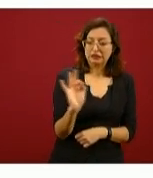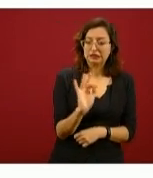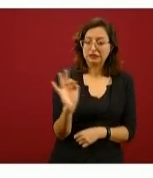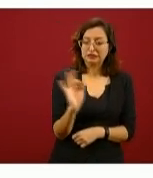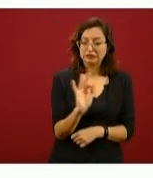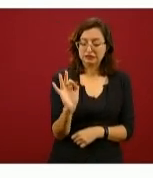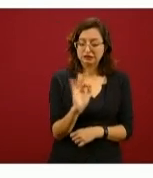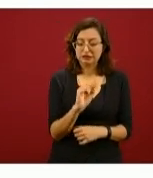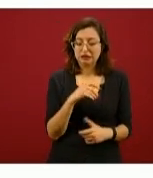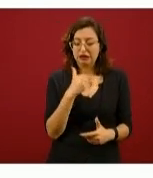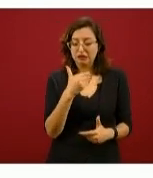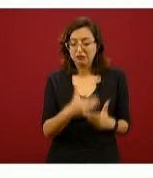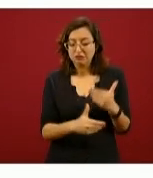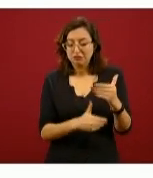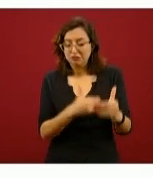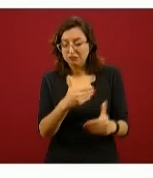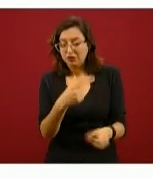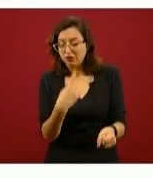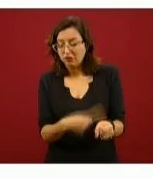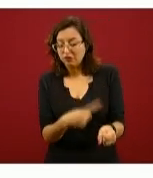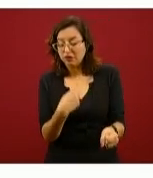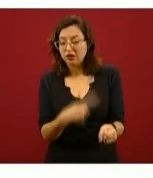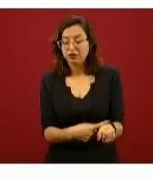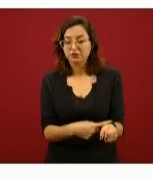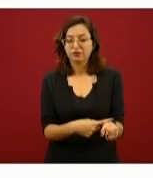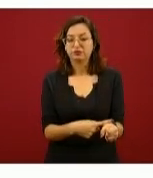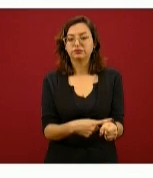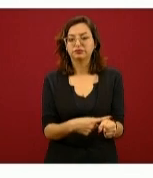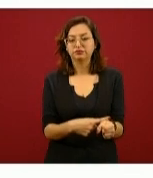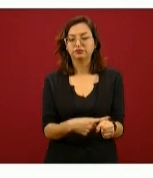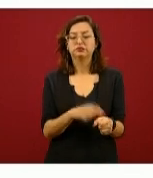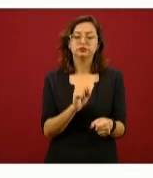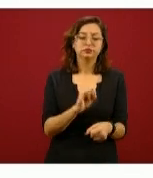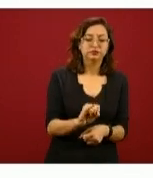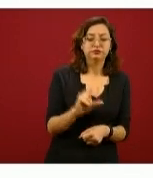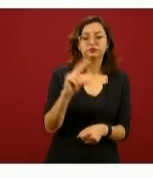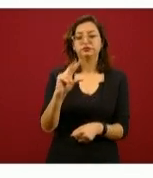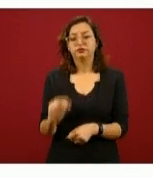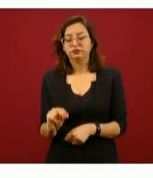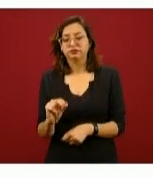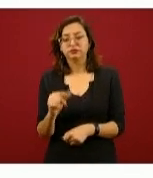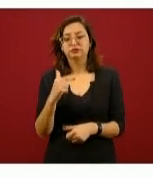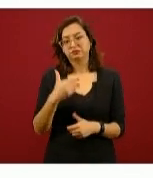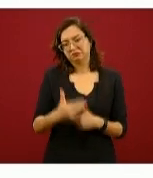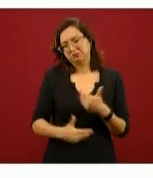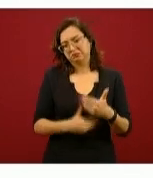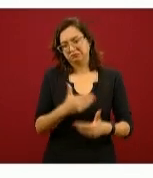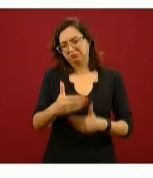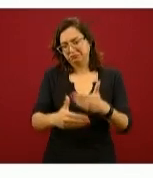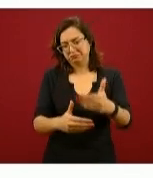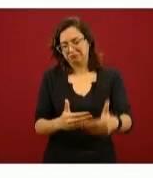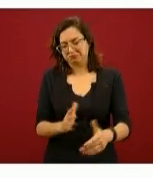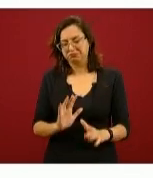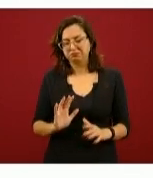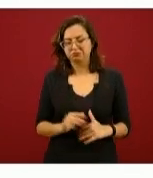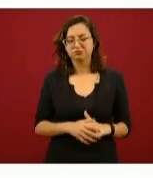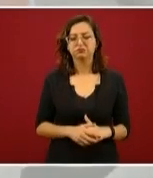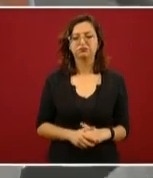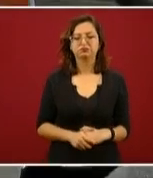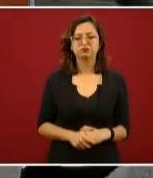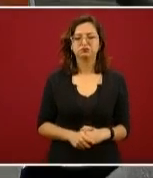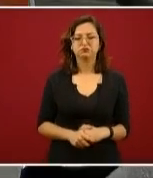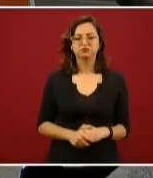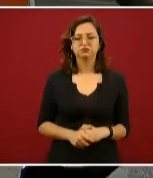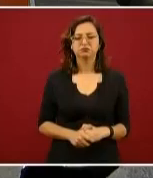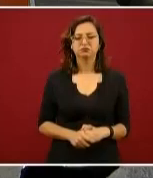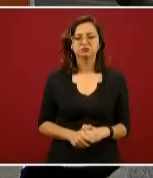ser casos confirmados y el resultado de que lo sean o sean en su momento descartados.